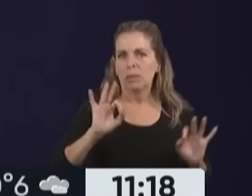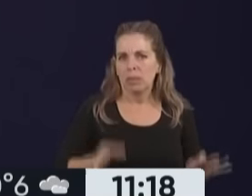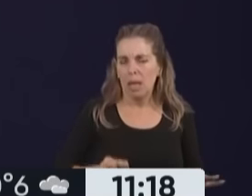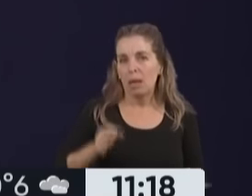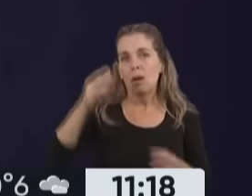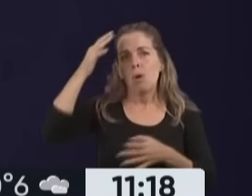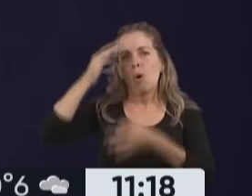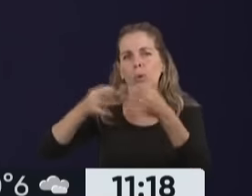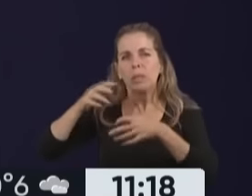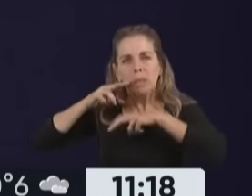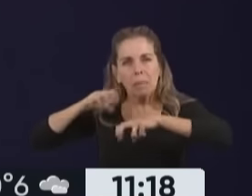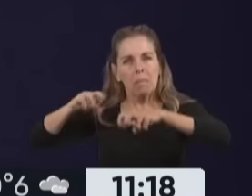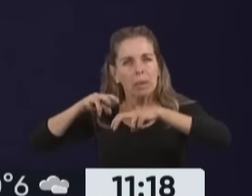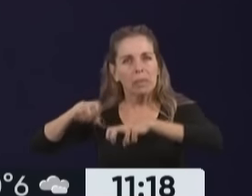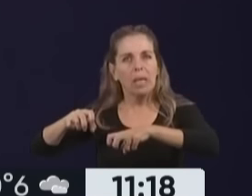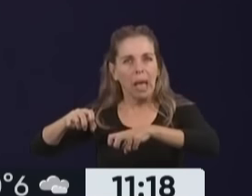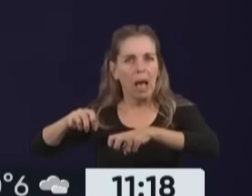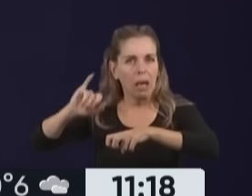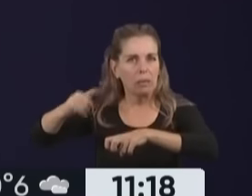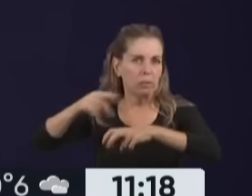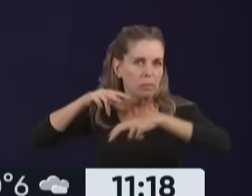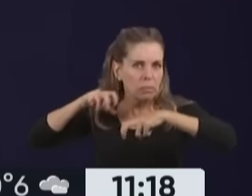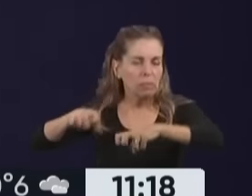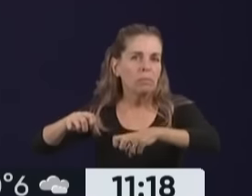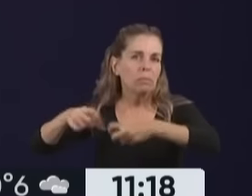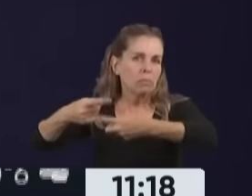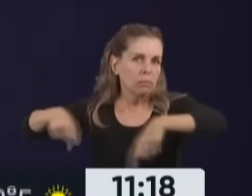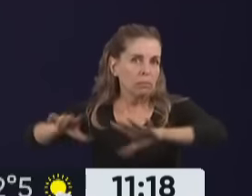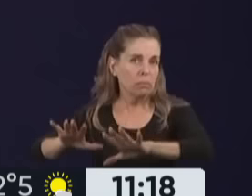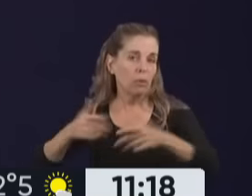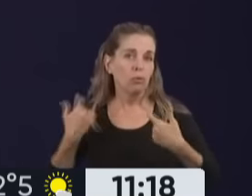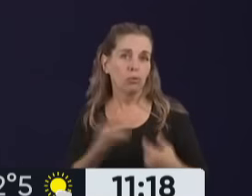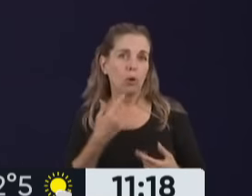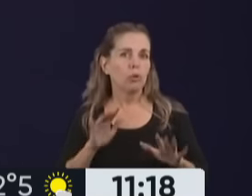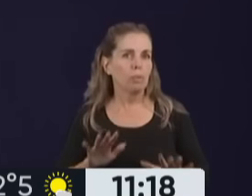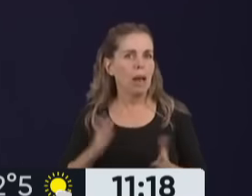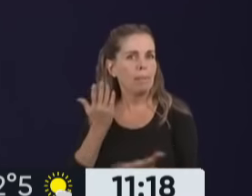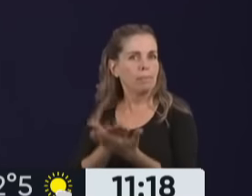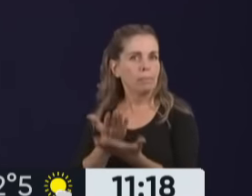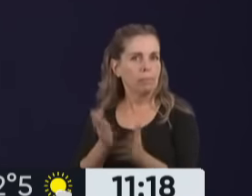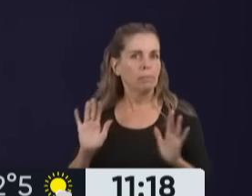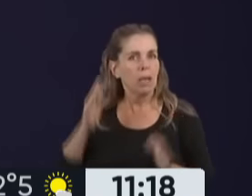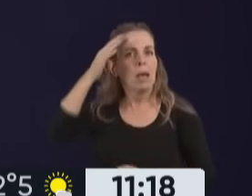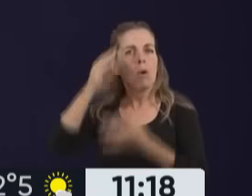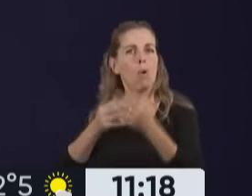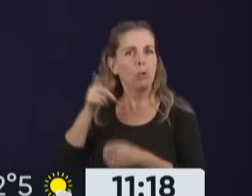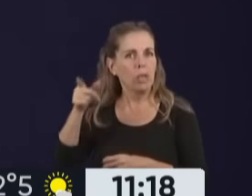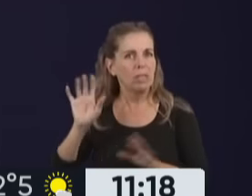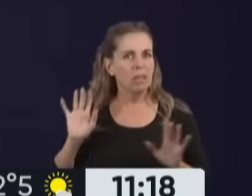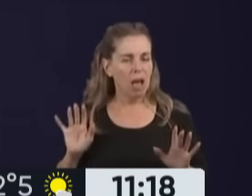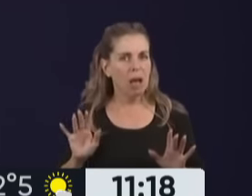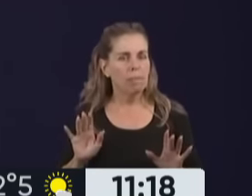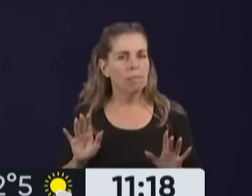y está ampliando el radio de análisis, y esperamos y apelamos a que la justicia